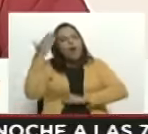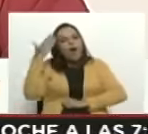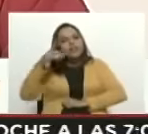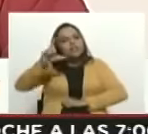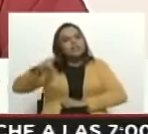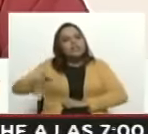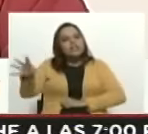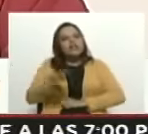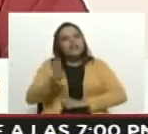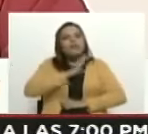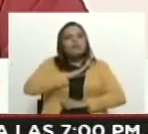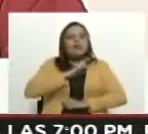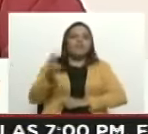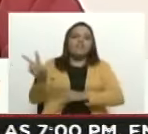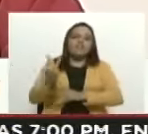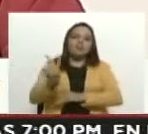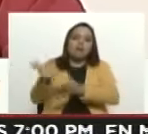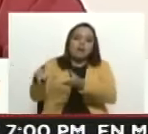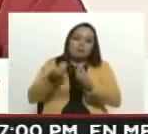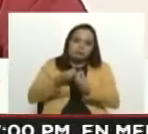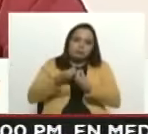Eso habla mucho